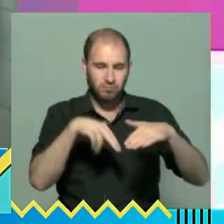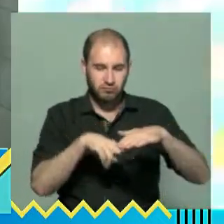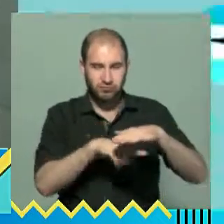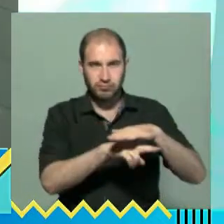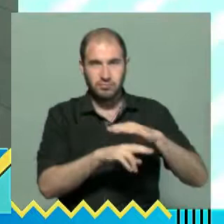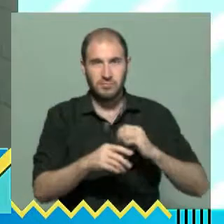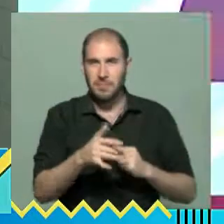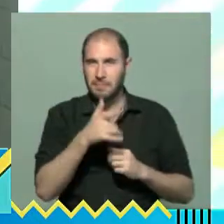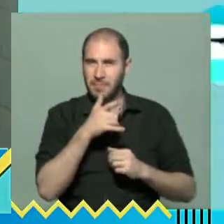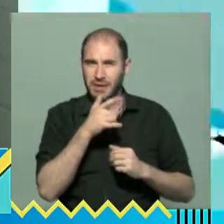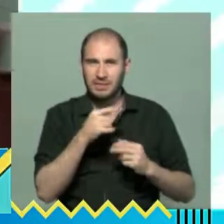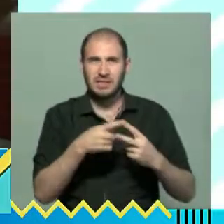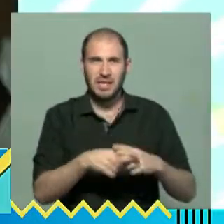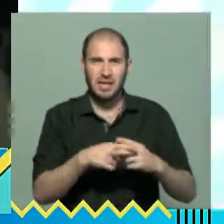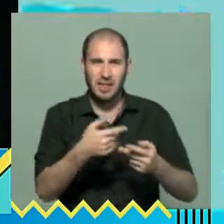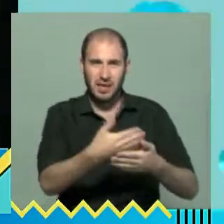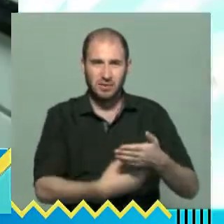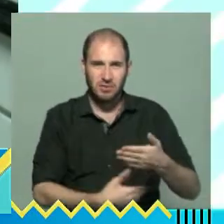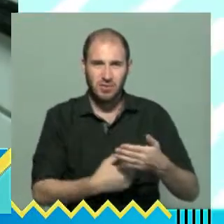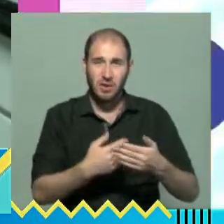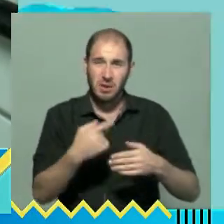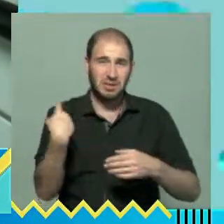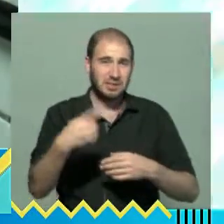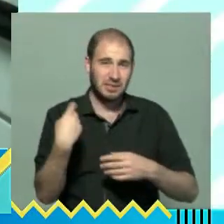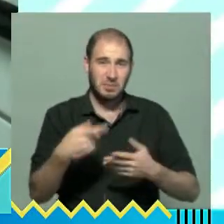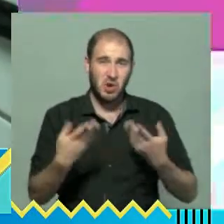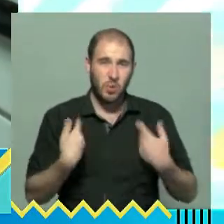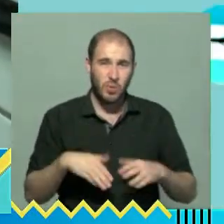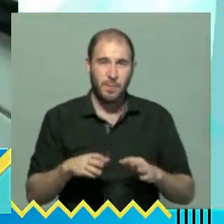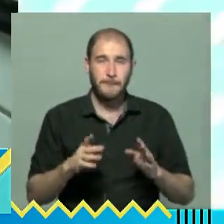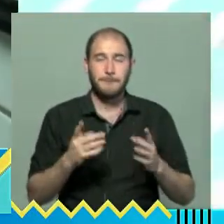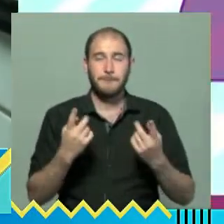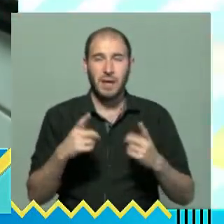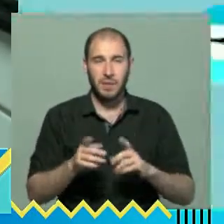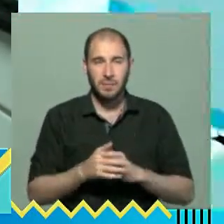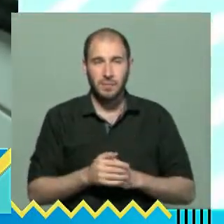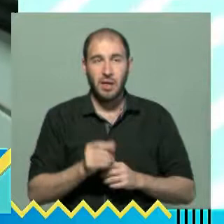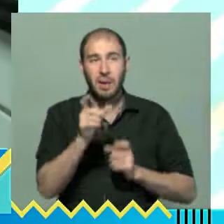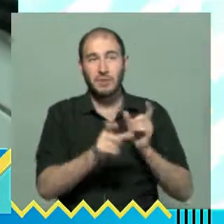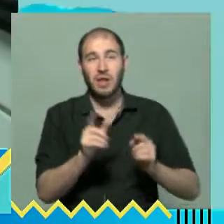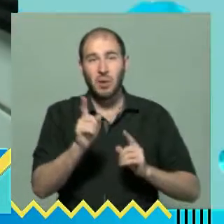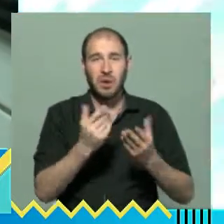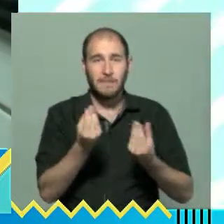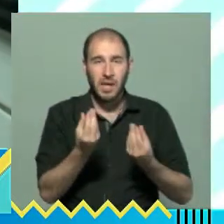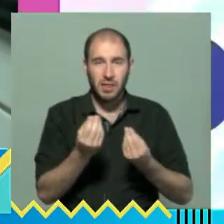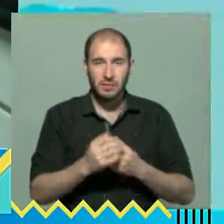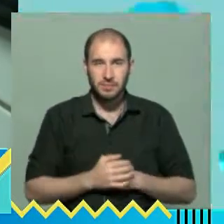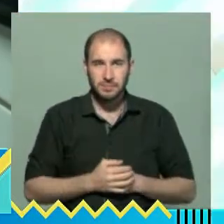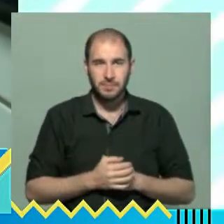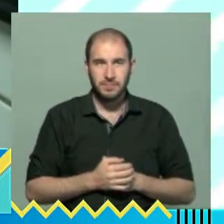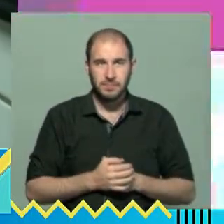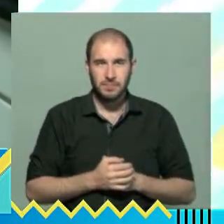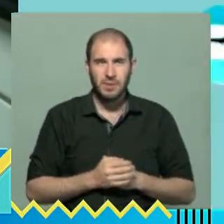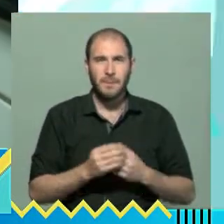parece, nada, una técnica de diagnóstico cada vez más frecuente, pero hay personas a las que les da miedo y